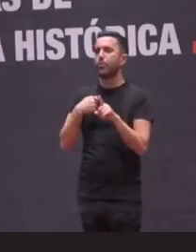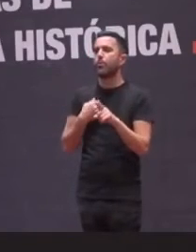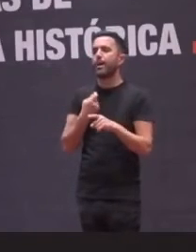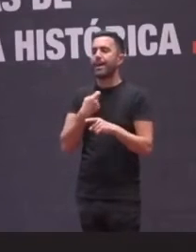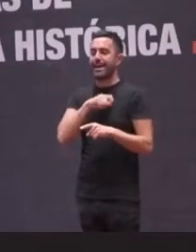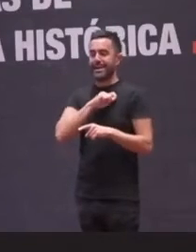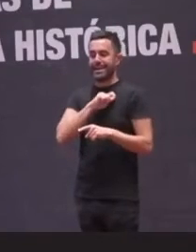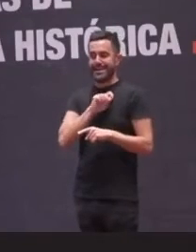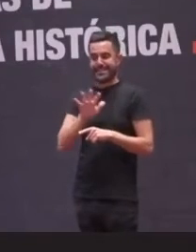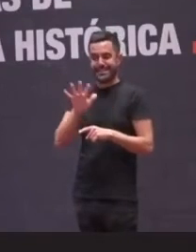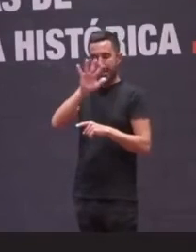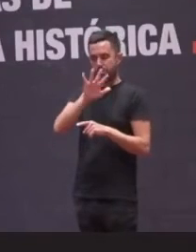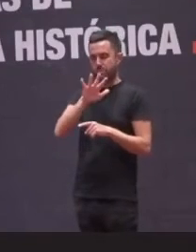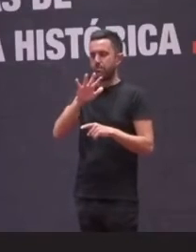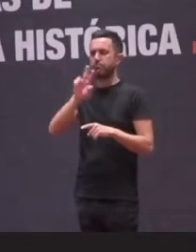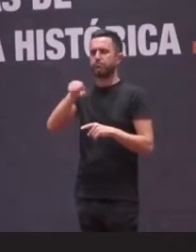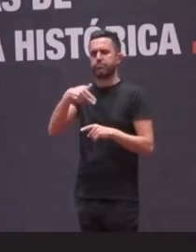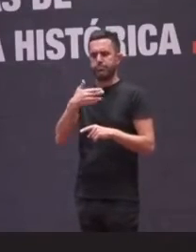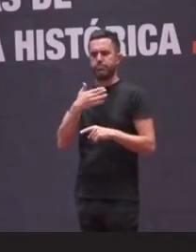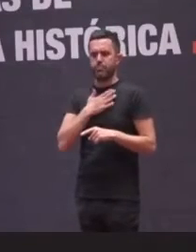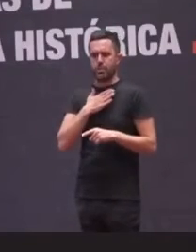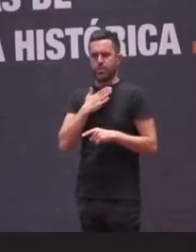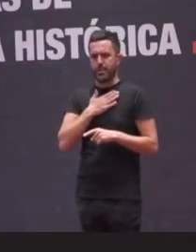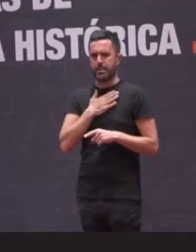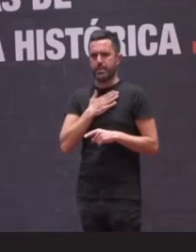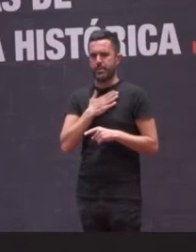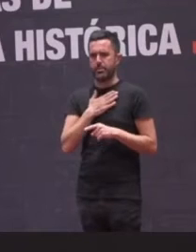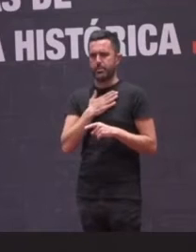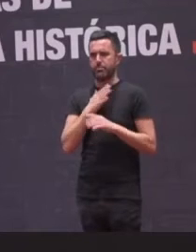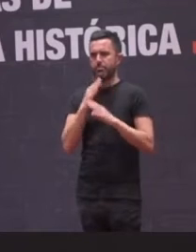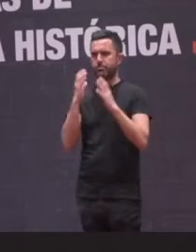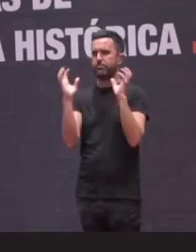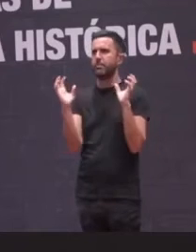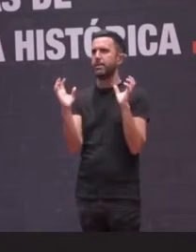ben. Por tanto, conclusión, o negocio do ano